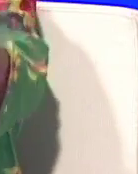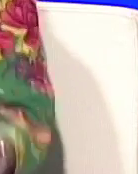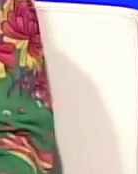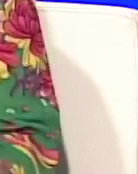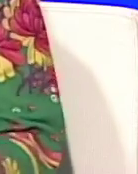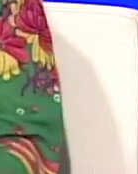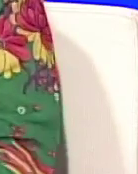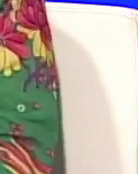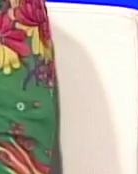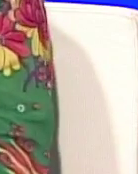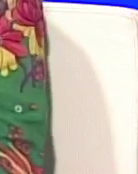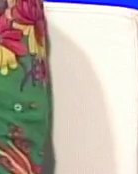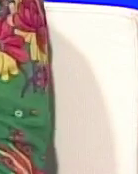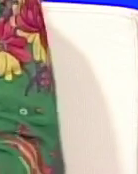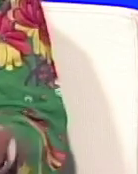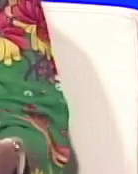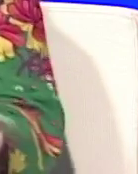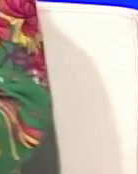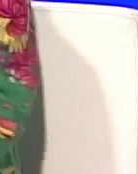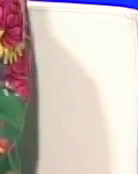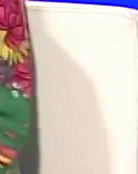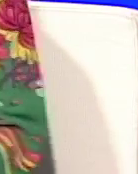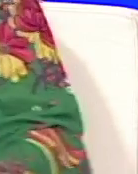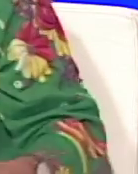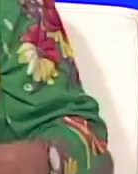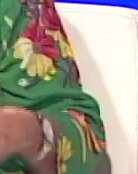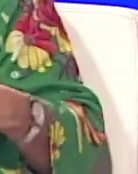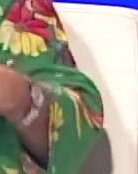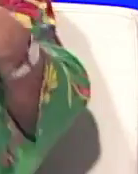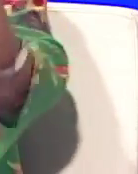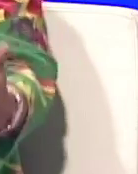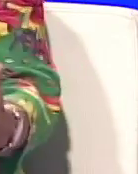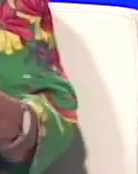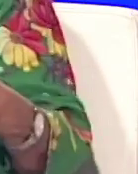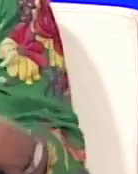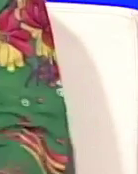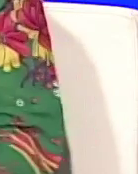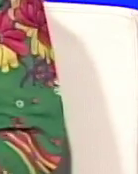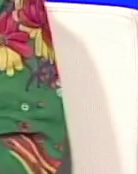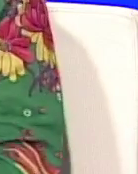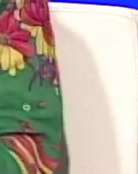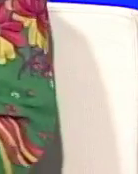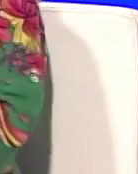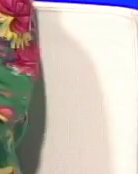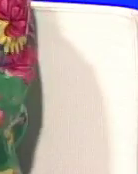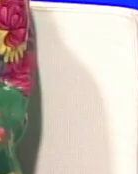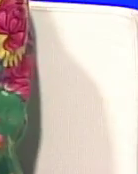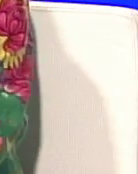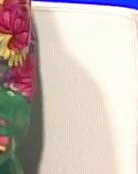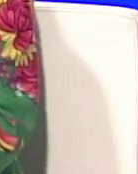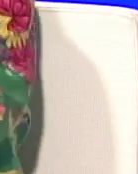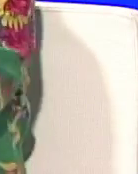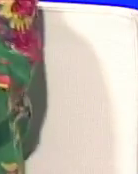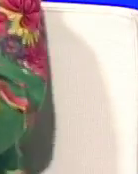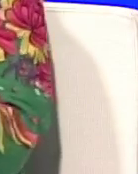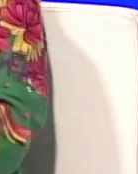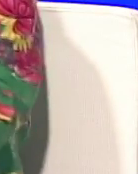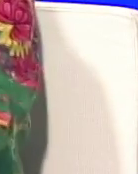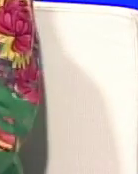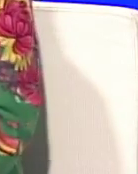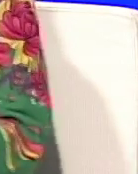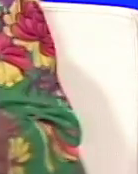persona se afilia por su código BEQR y inmediatamente el Estado venezolano, que generó este sistema